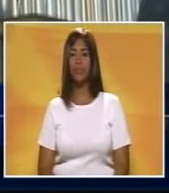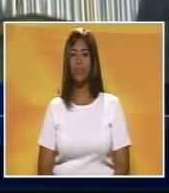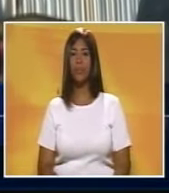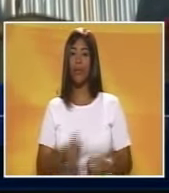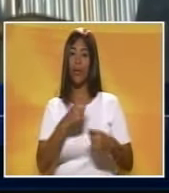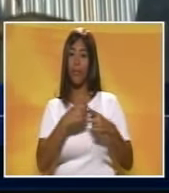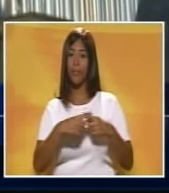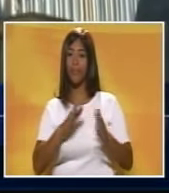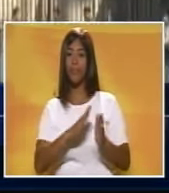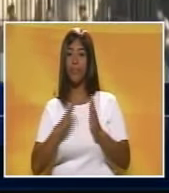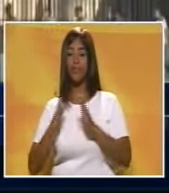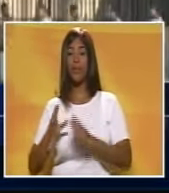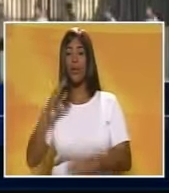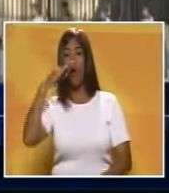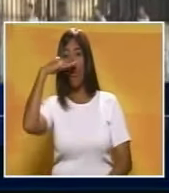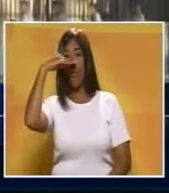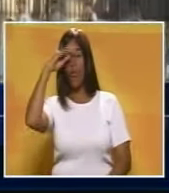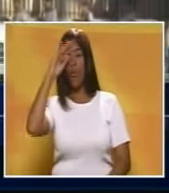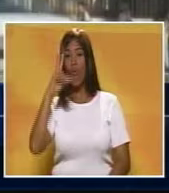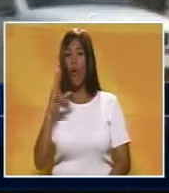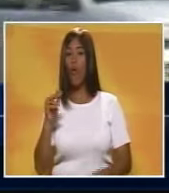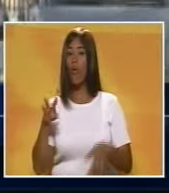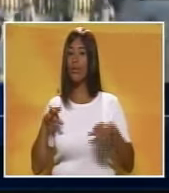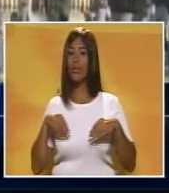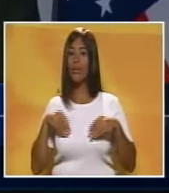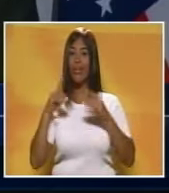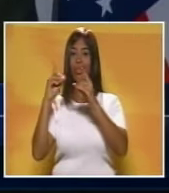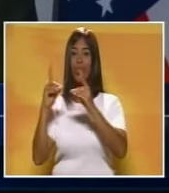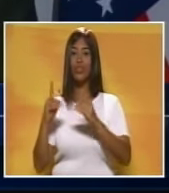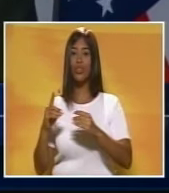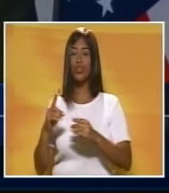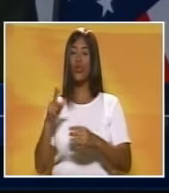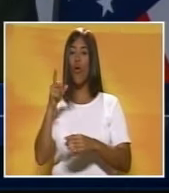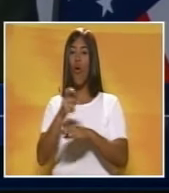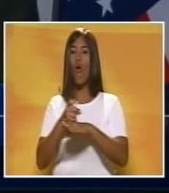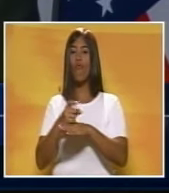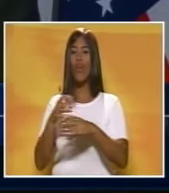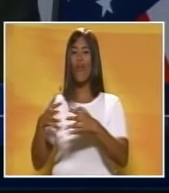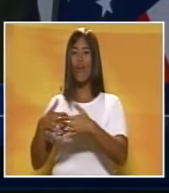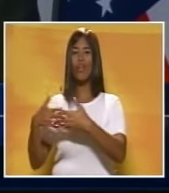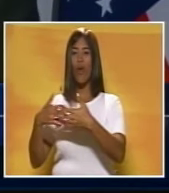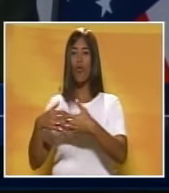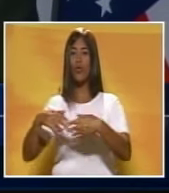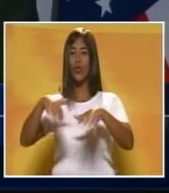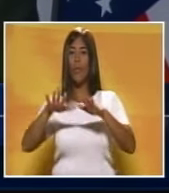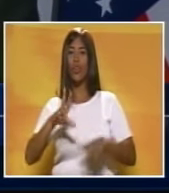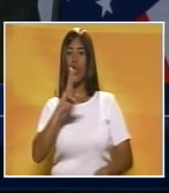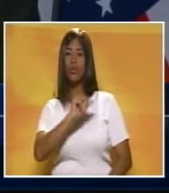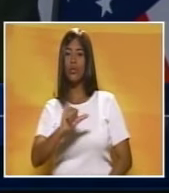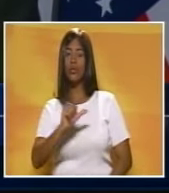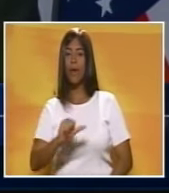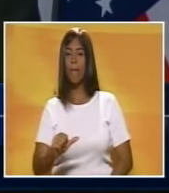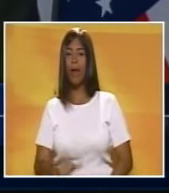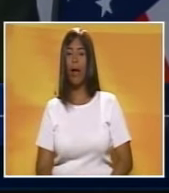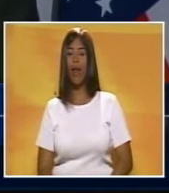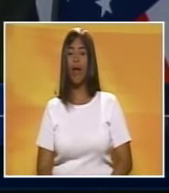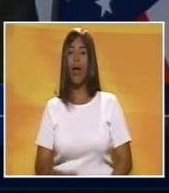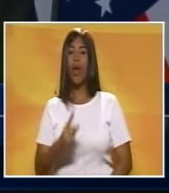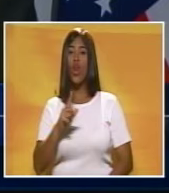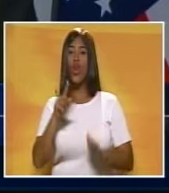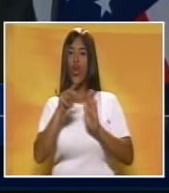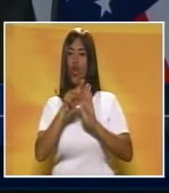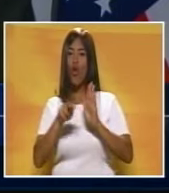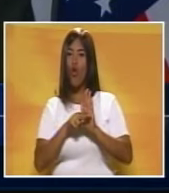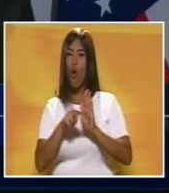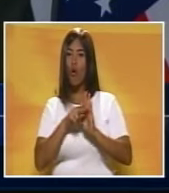Cuba rechazó la decisión del gobierno de Estados Unidos de suspender solo por 2 semanas y con excepciones una controvertida norma